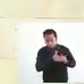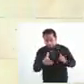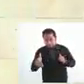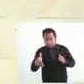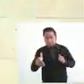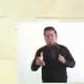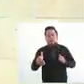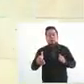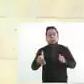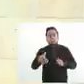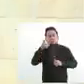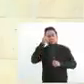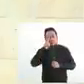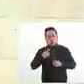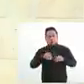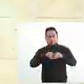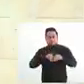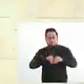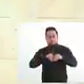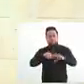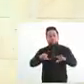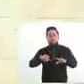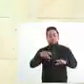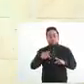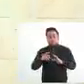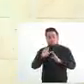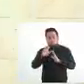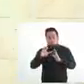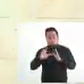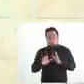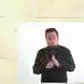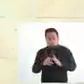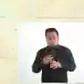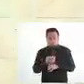días que precedieron a la promulgación de nuestra Constitución han estado en